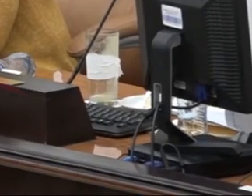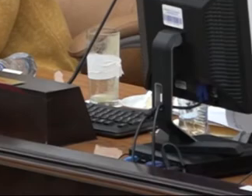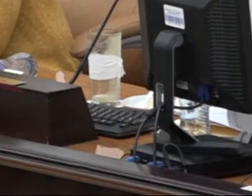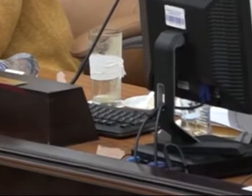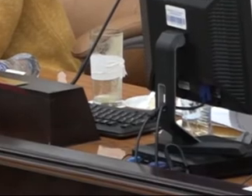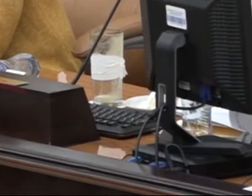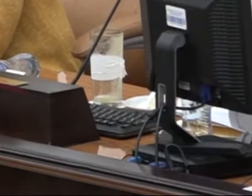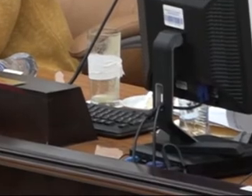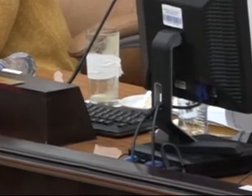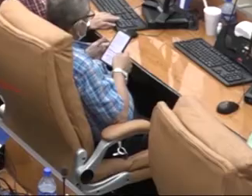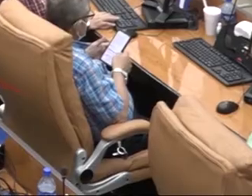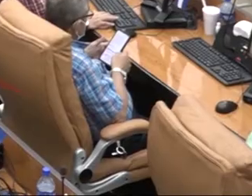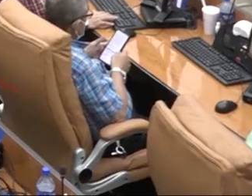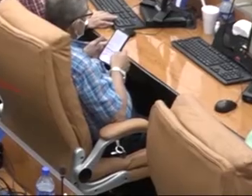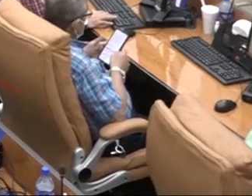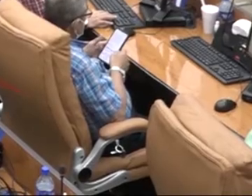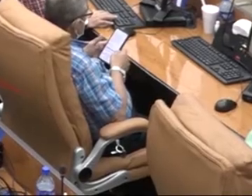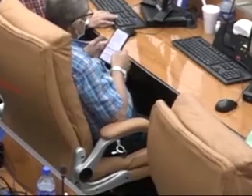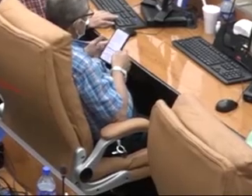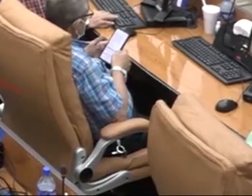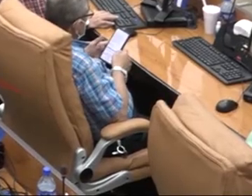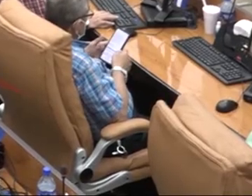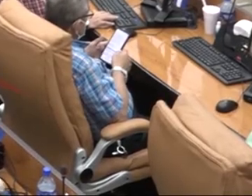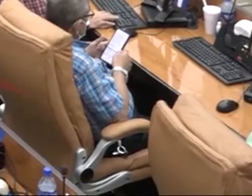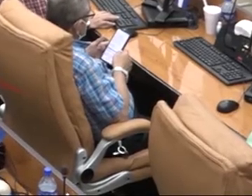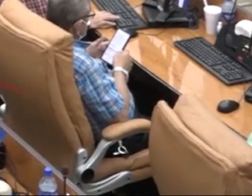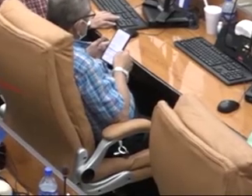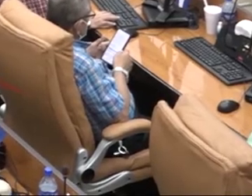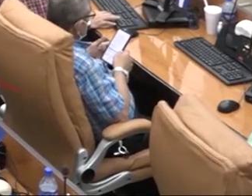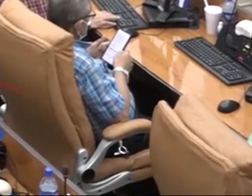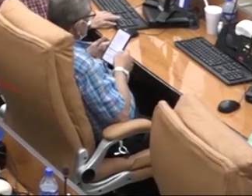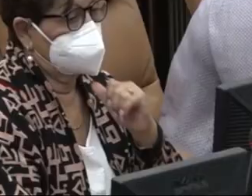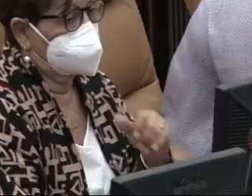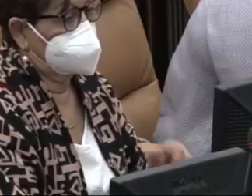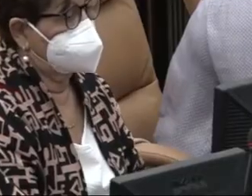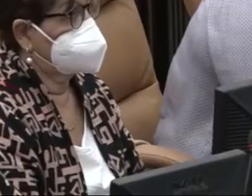y que con la nueva iniciativa se estaría regularizando